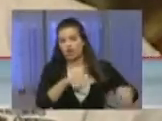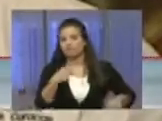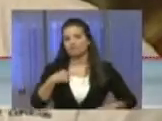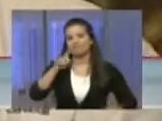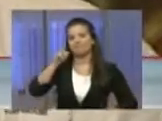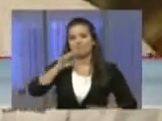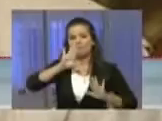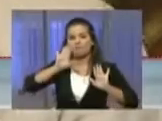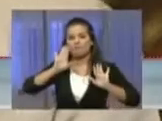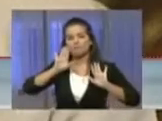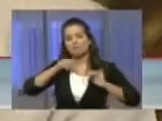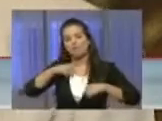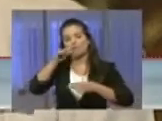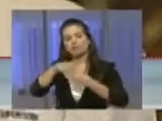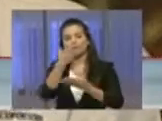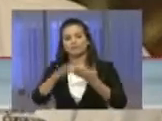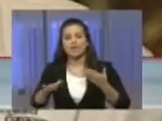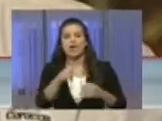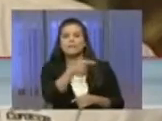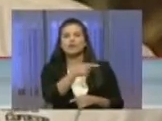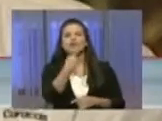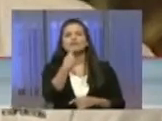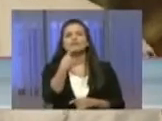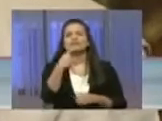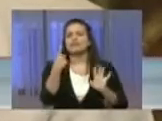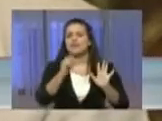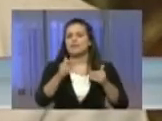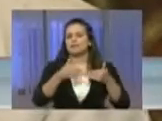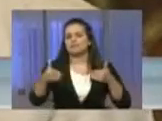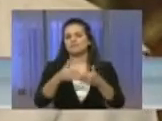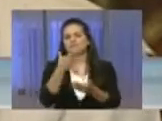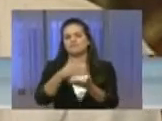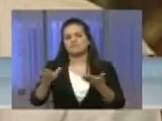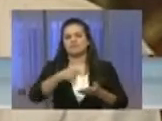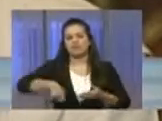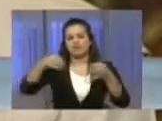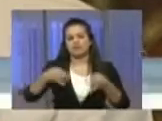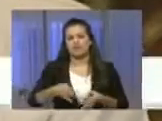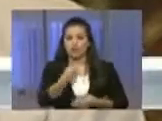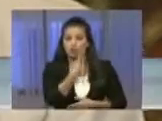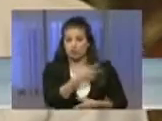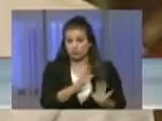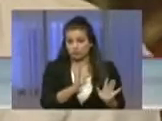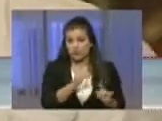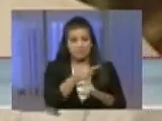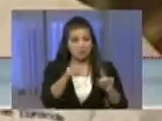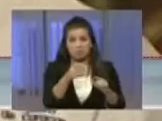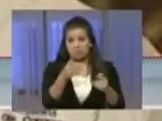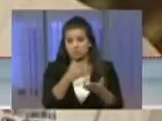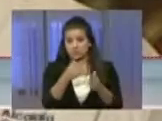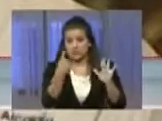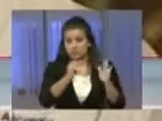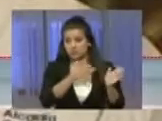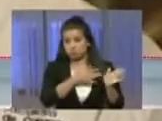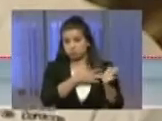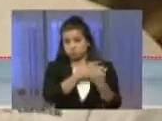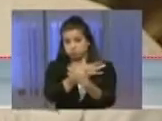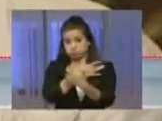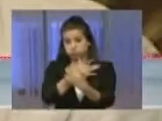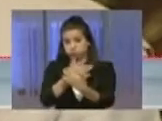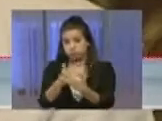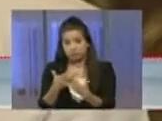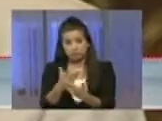el gobierno constitucional en los primeros 6 meses del año 2016 como eso no ocurrió se lanzaron con la aventura del